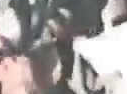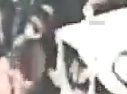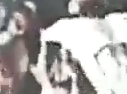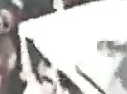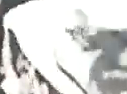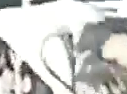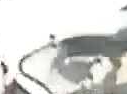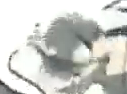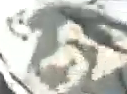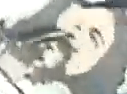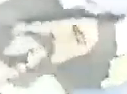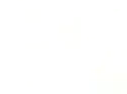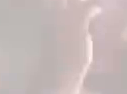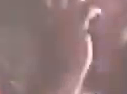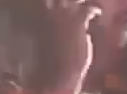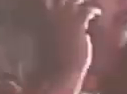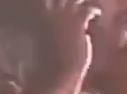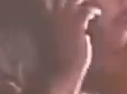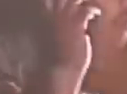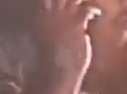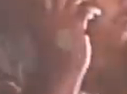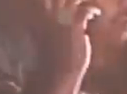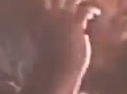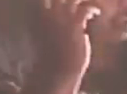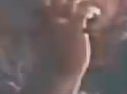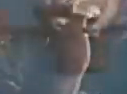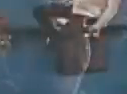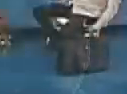venezolano! ¡Gloria al bravo pueblo!